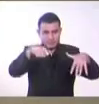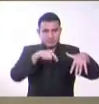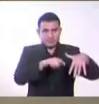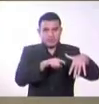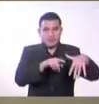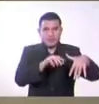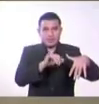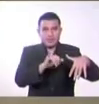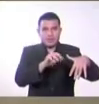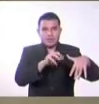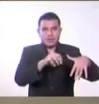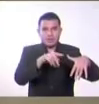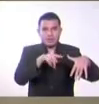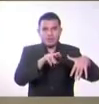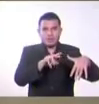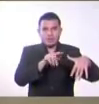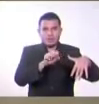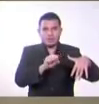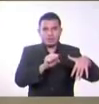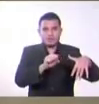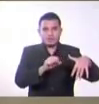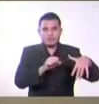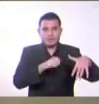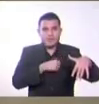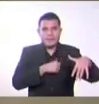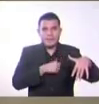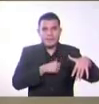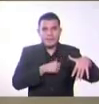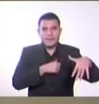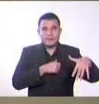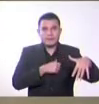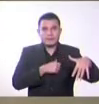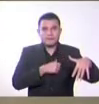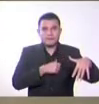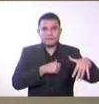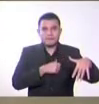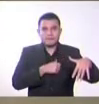Quizás vamos a bajar un poquito los impuestos para que los estudiantes puedan